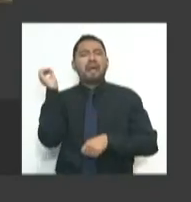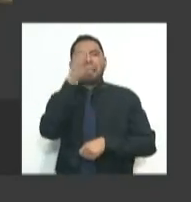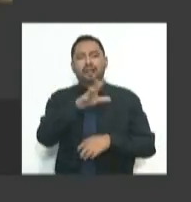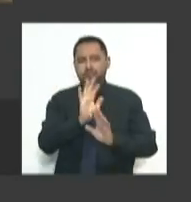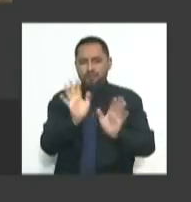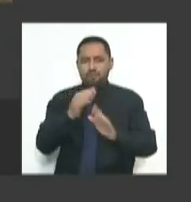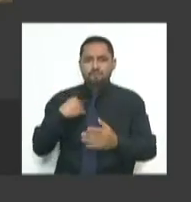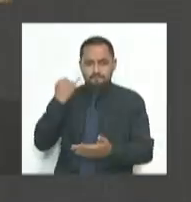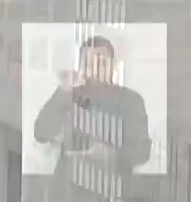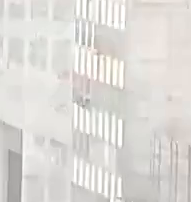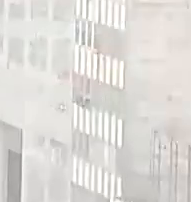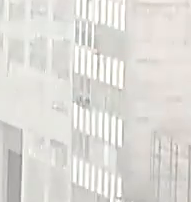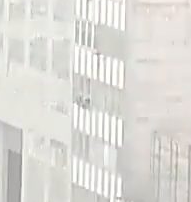volvemos